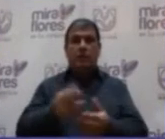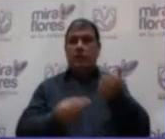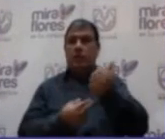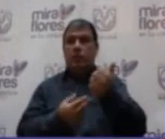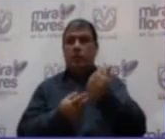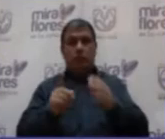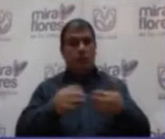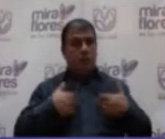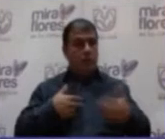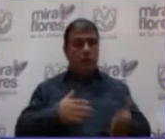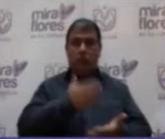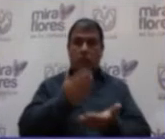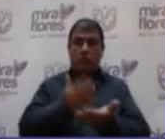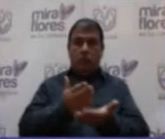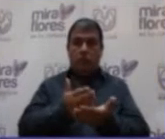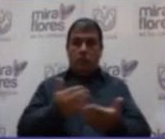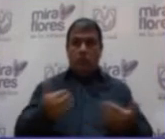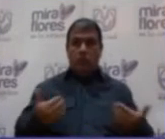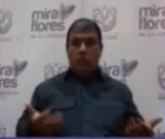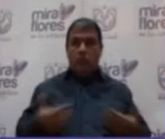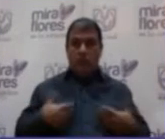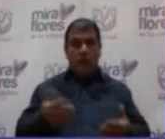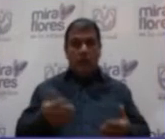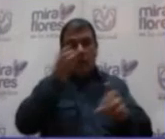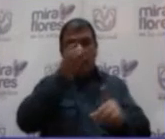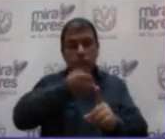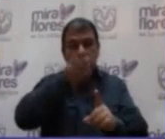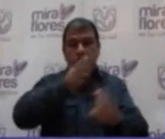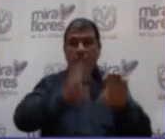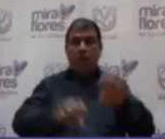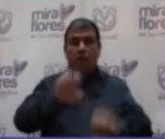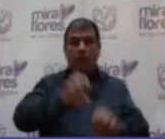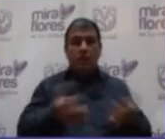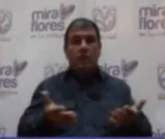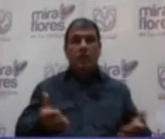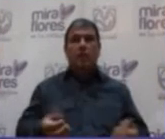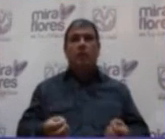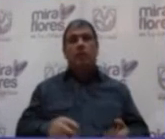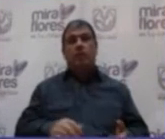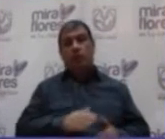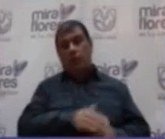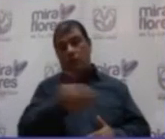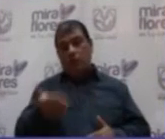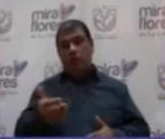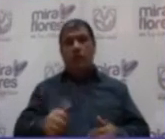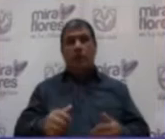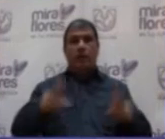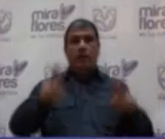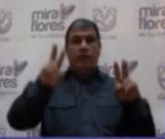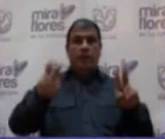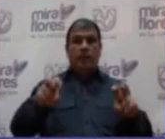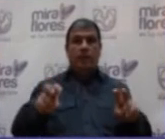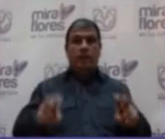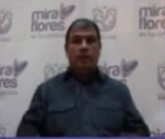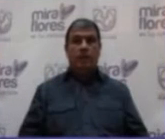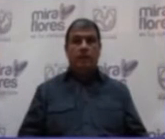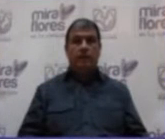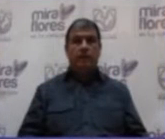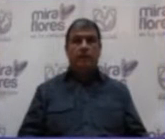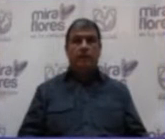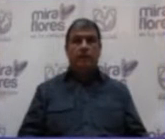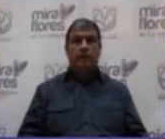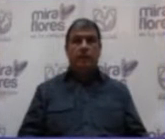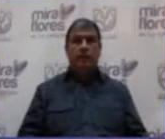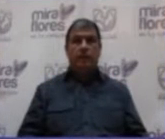ningún inconveniente y ver que se evalúe esto, ¿no? Eso por un lado. Y por otro lado, con relación al tema de puesta